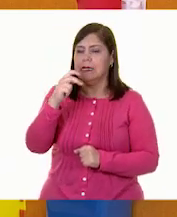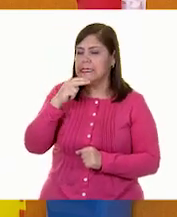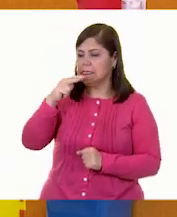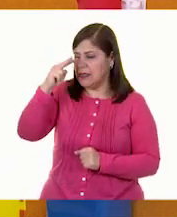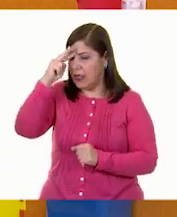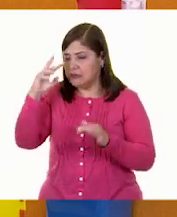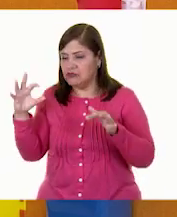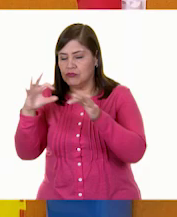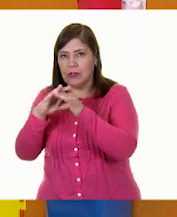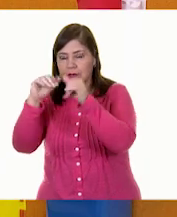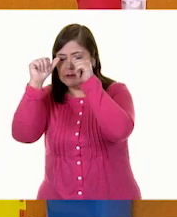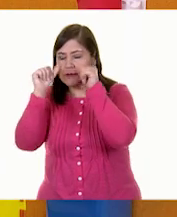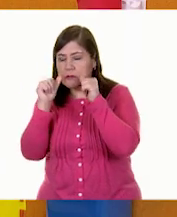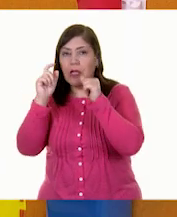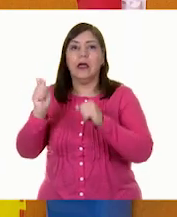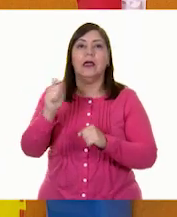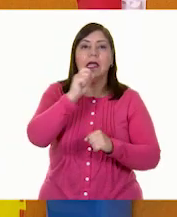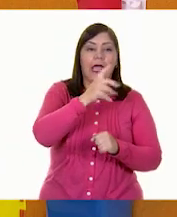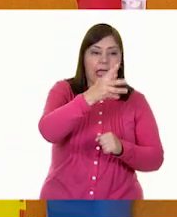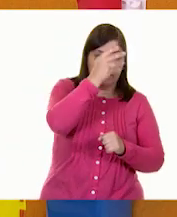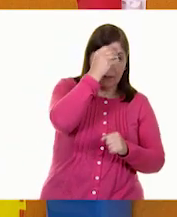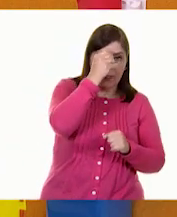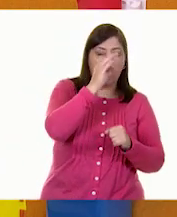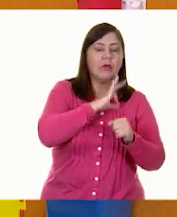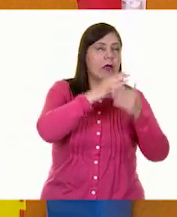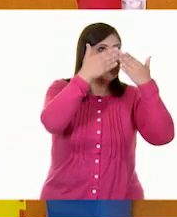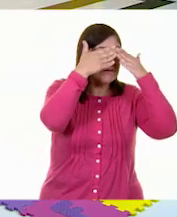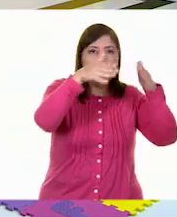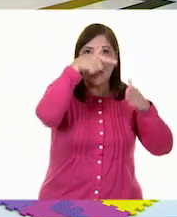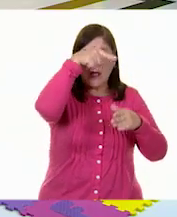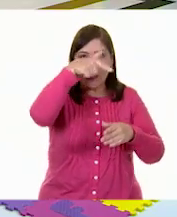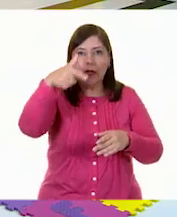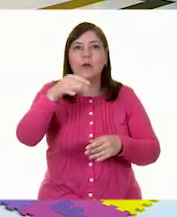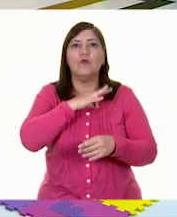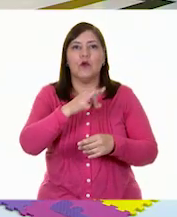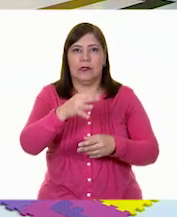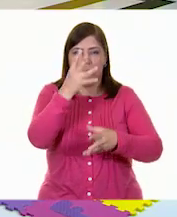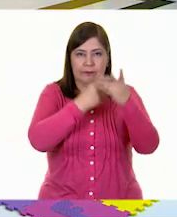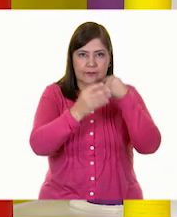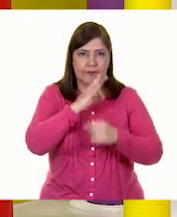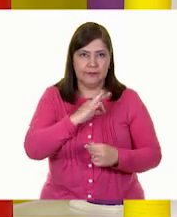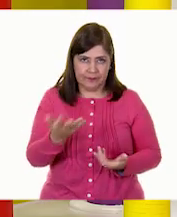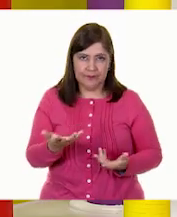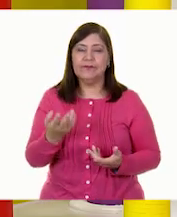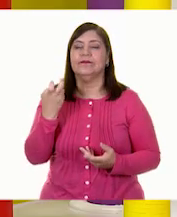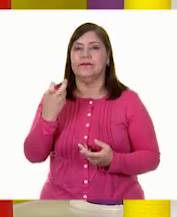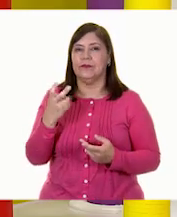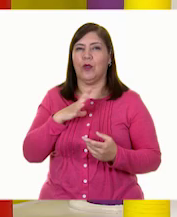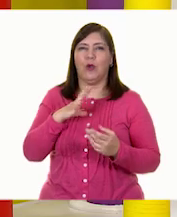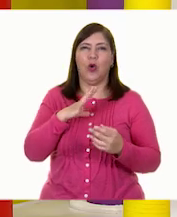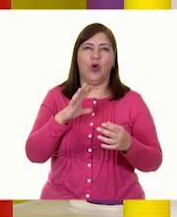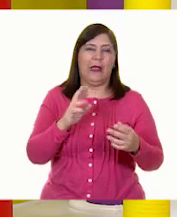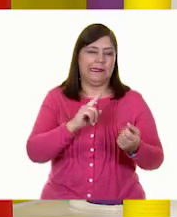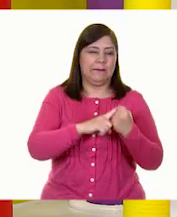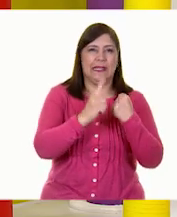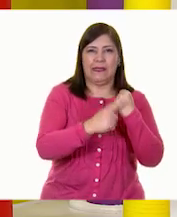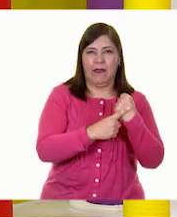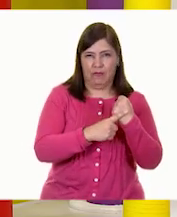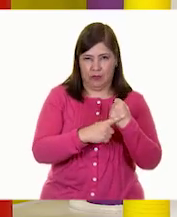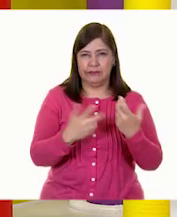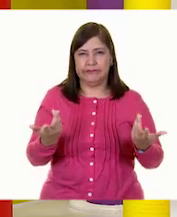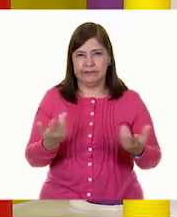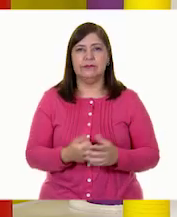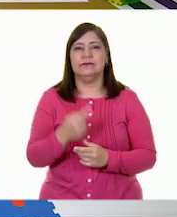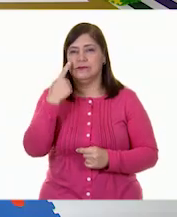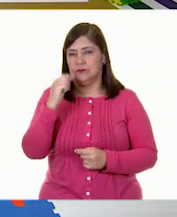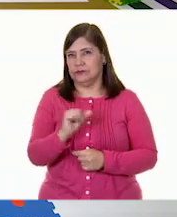con la ceguera y, como dices tú, el aprendizaje con la capacidad de ver. Pero lo sustituimos. ¡Ah! ¿Una más? Sí, una más. Una